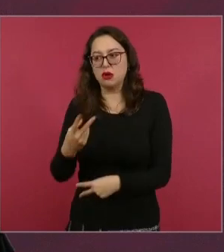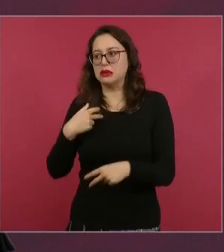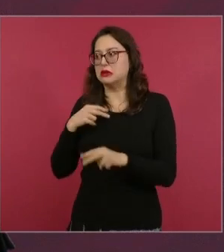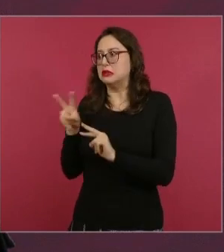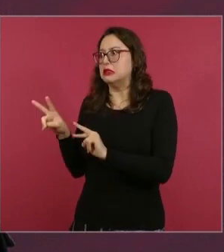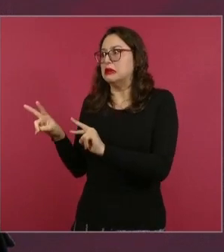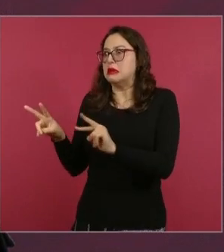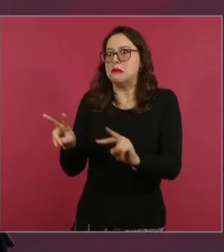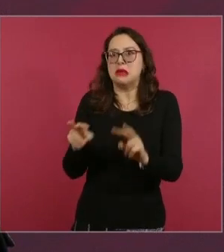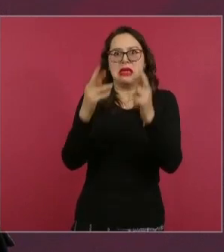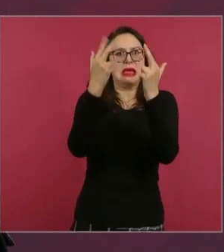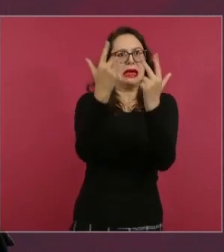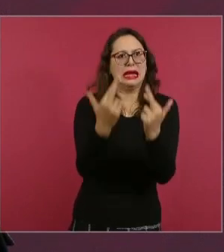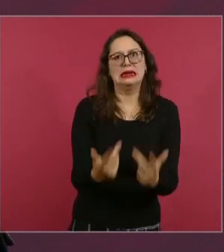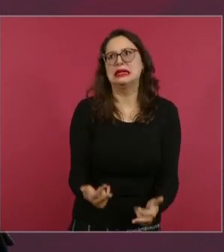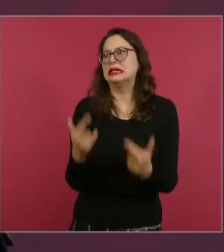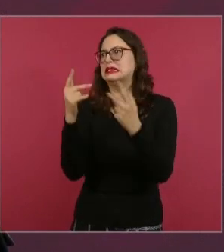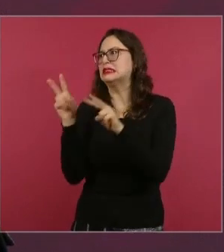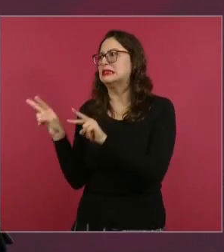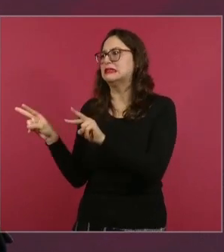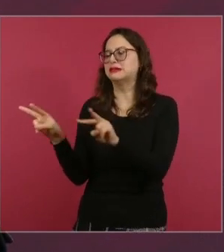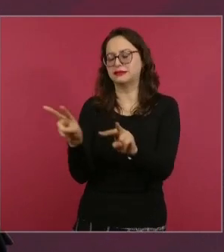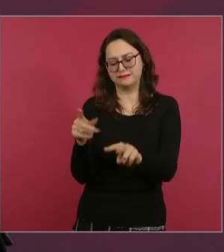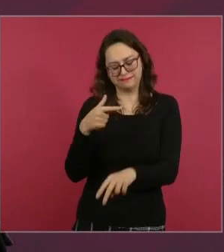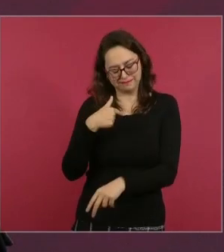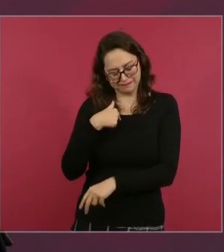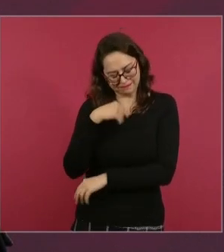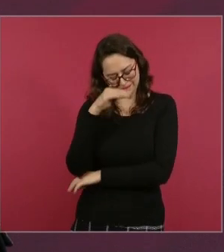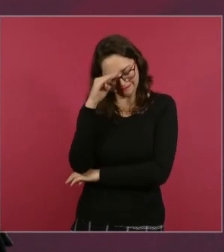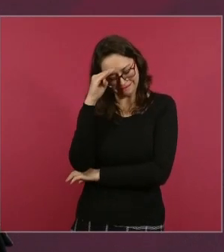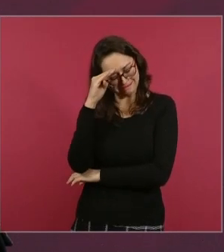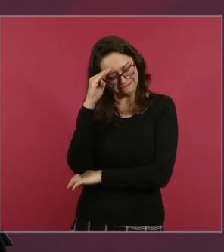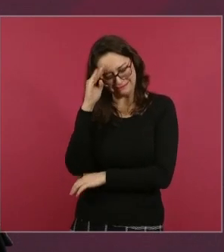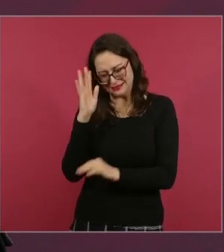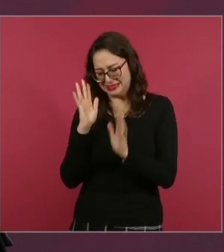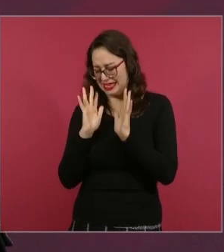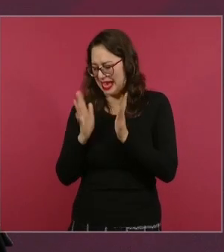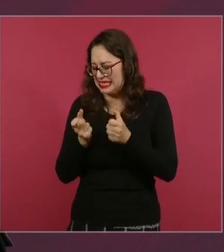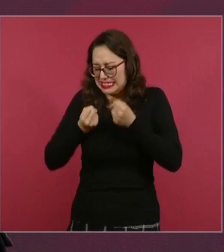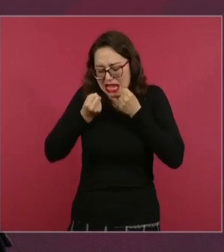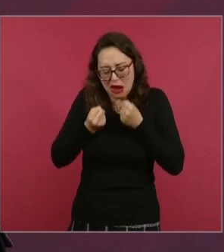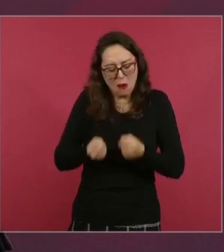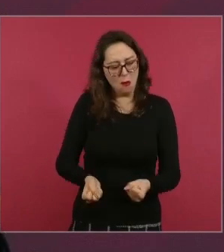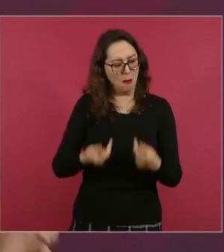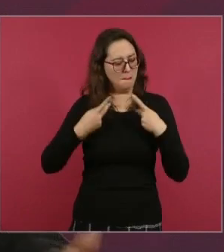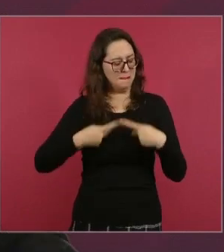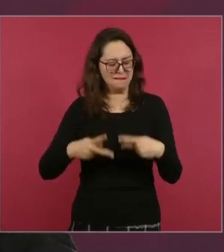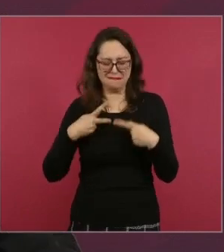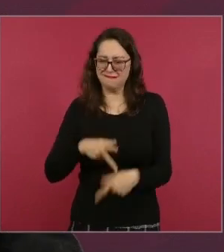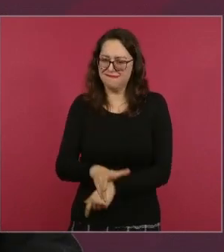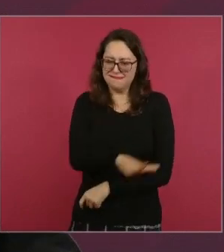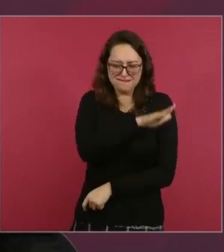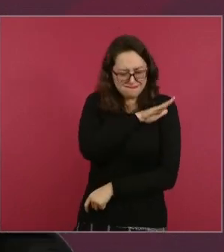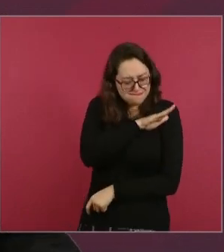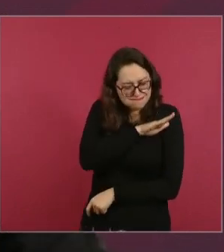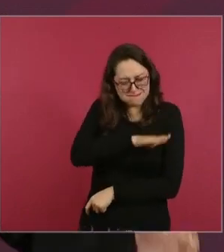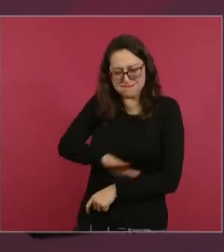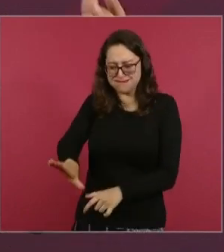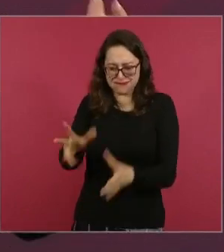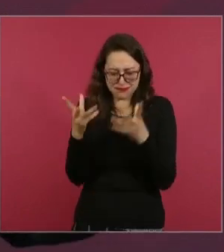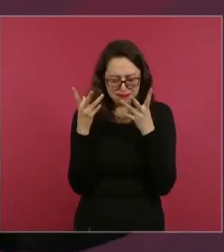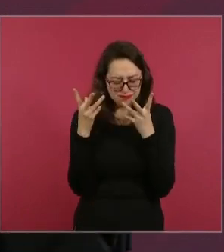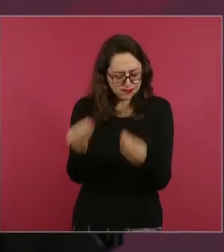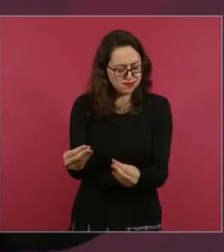esperando el informe de fallecidos porque en toda